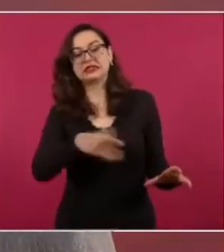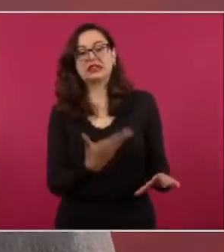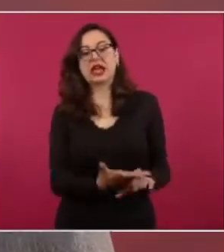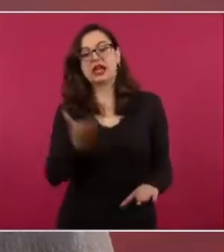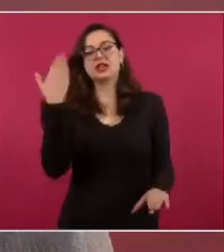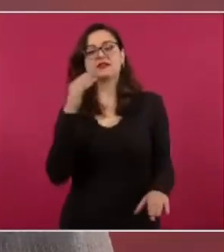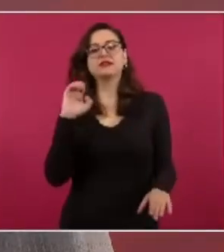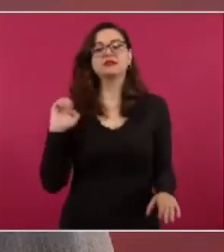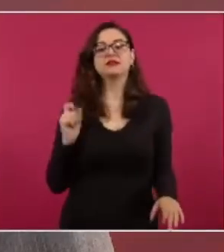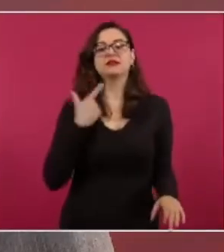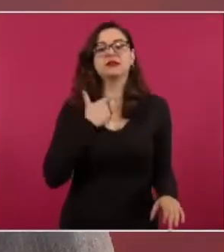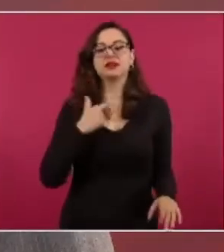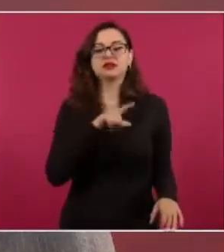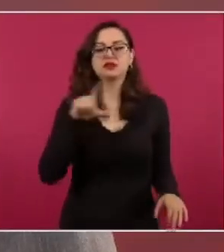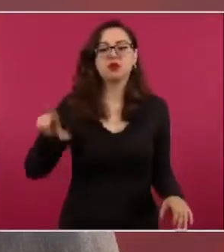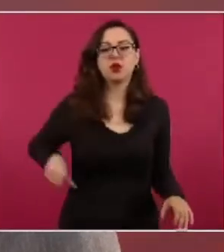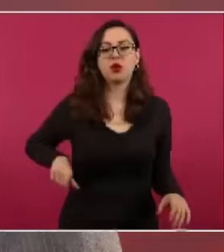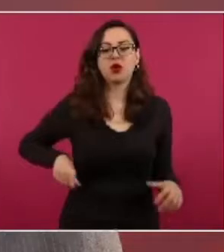histórica,